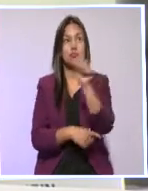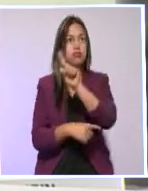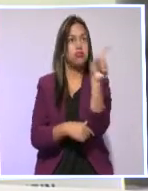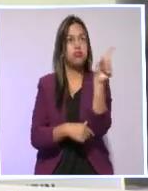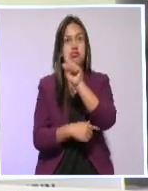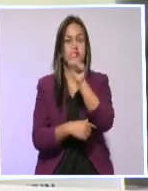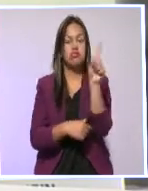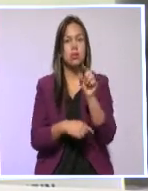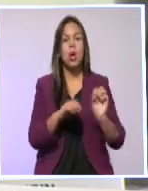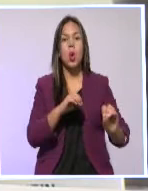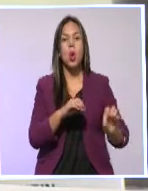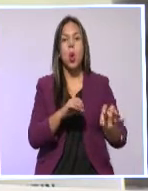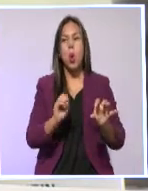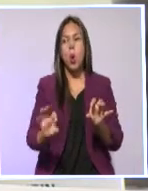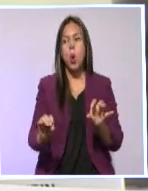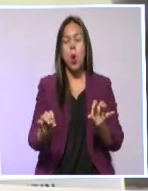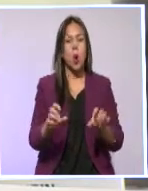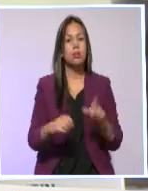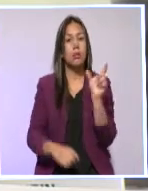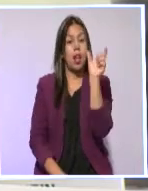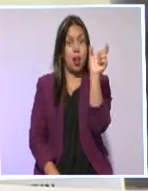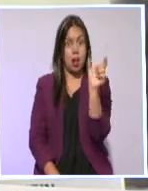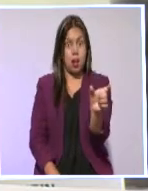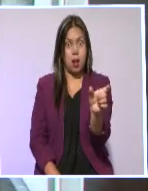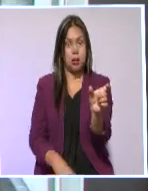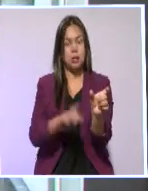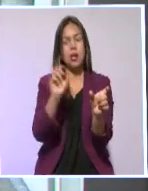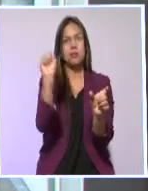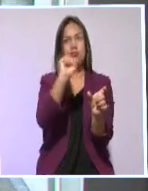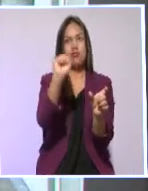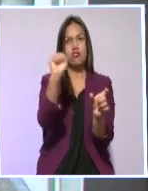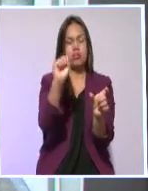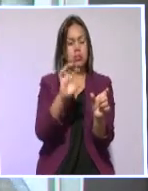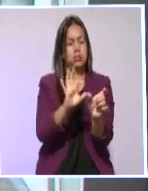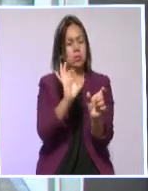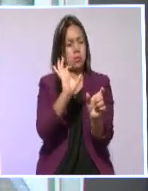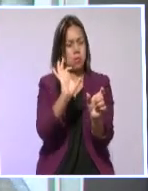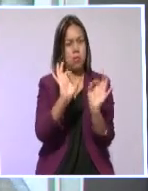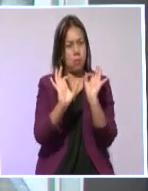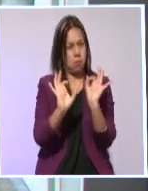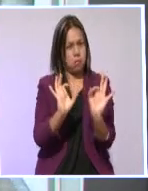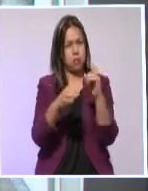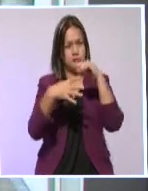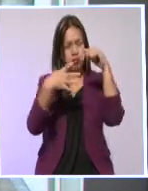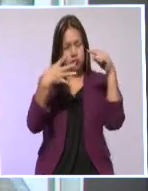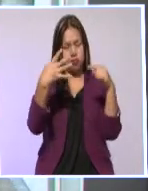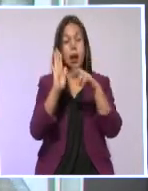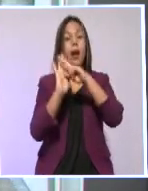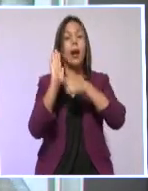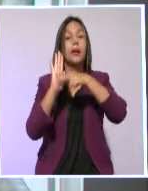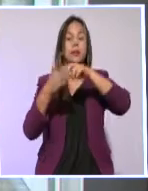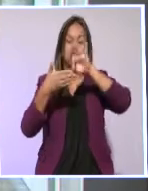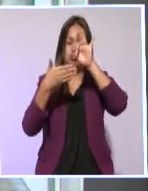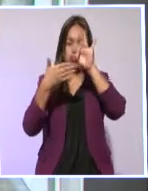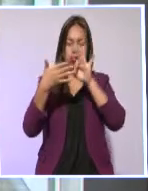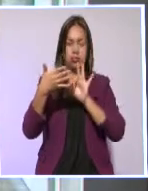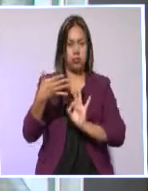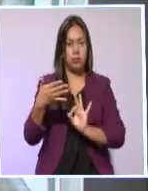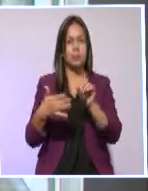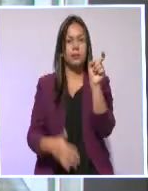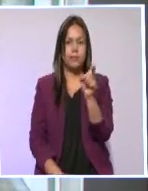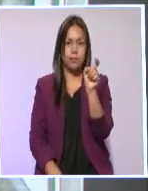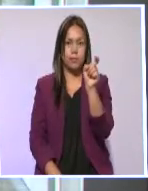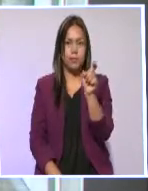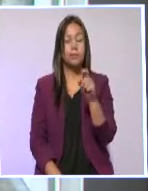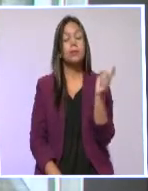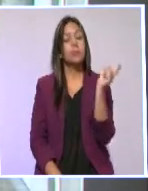los conductores tengan sus licencias, que estén con los puntos. El director ejecutivo de la Agencia Nacional de Tránsito insistió en